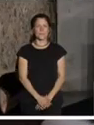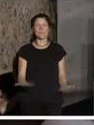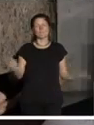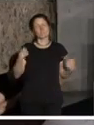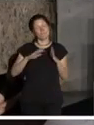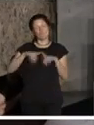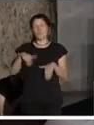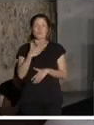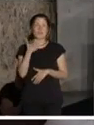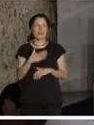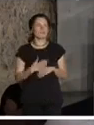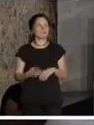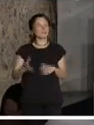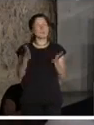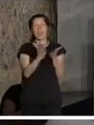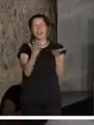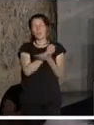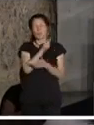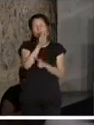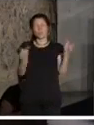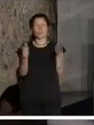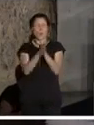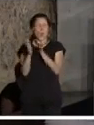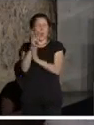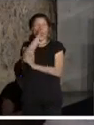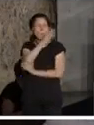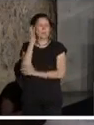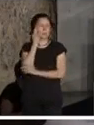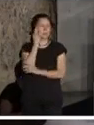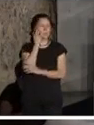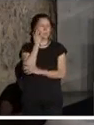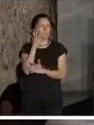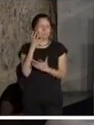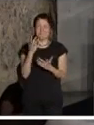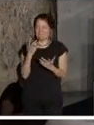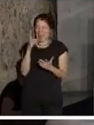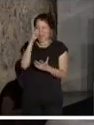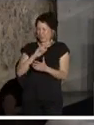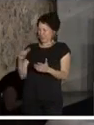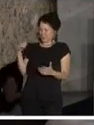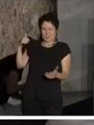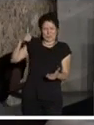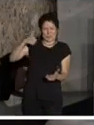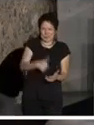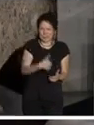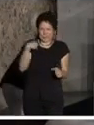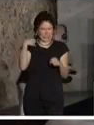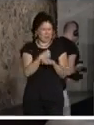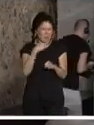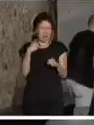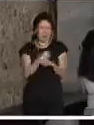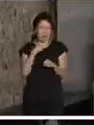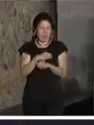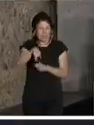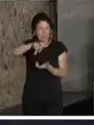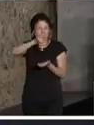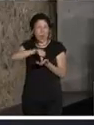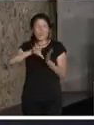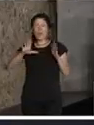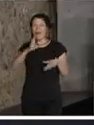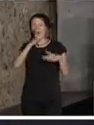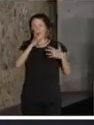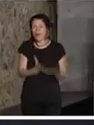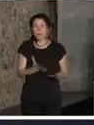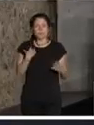Y por último Quiero agradecer a todas las compañeras y compañeros que vienen trabajando desde hace años ya desde hace años en esta ciudad pero